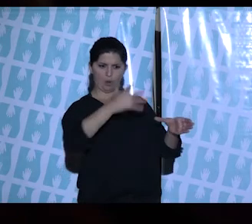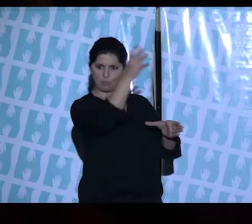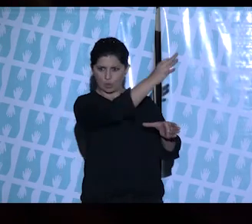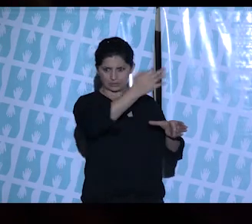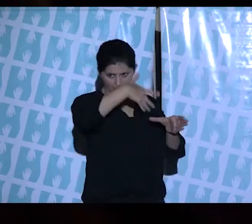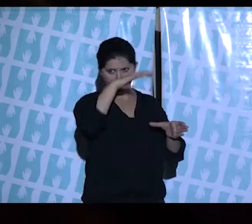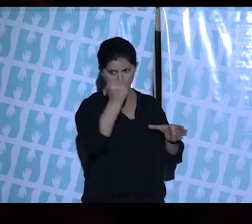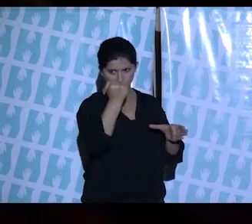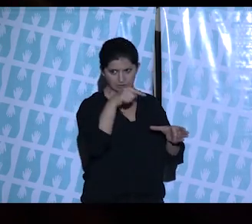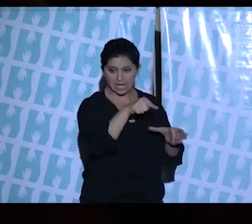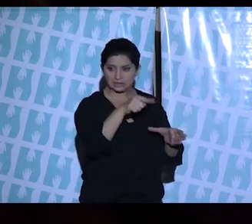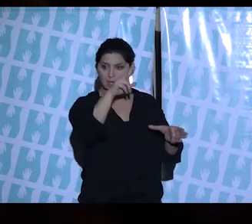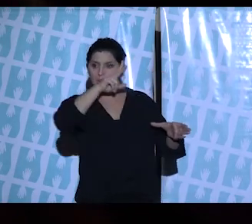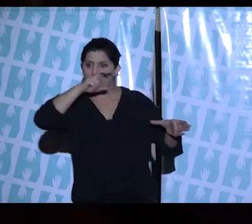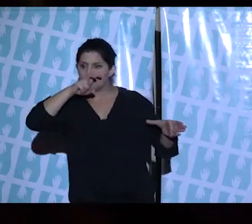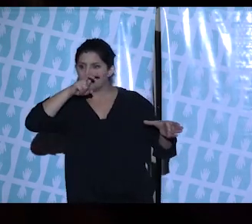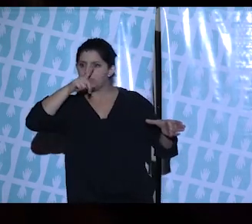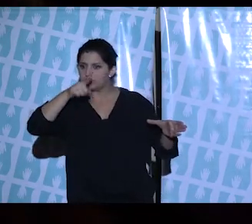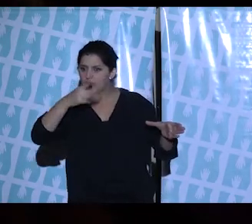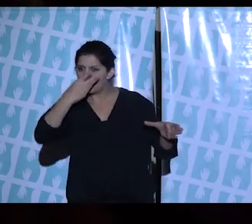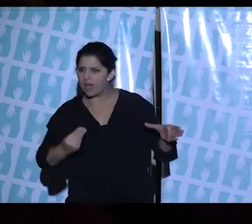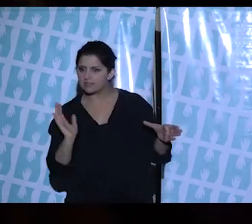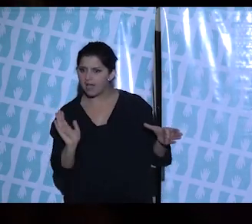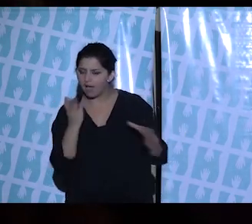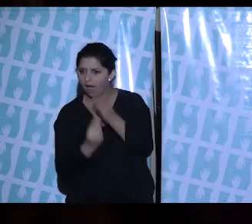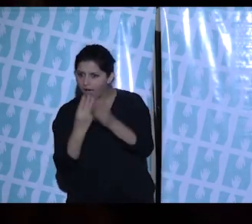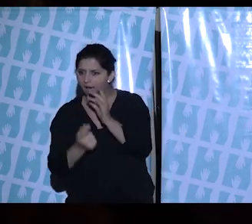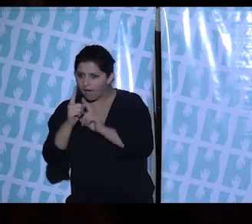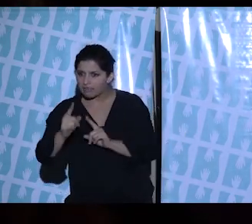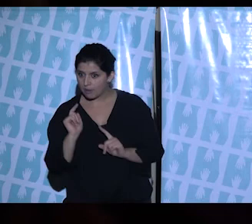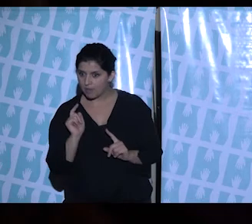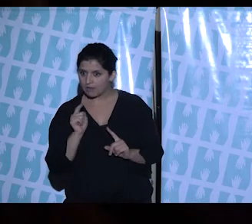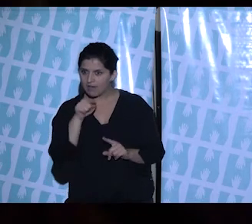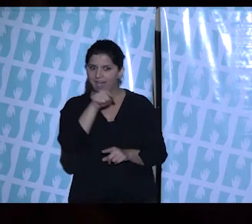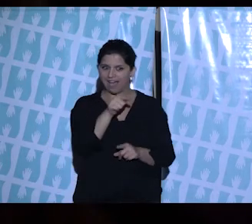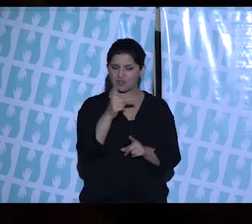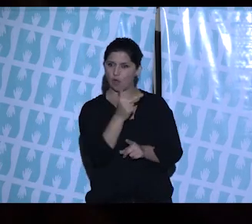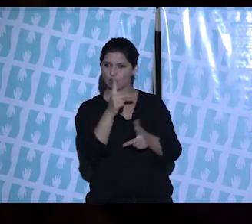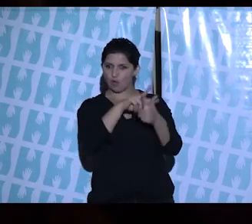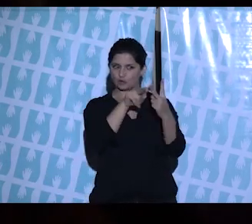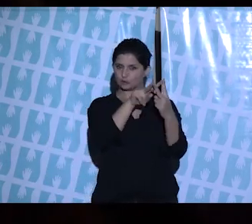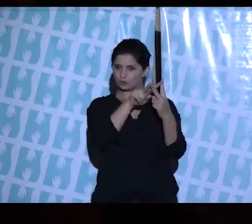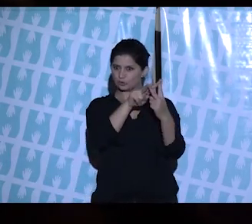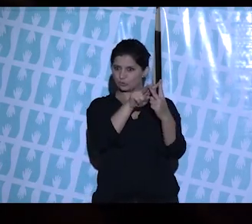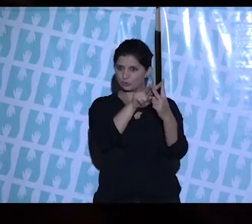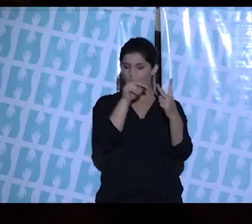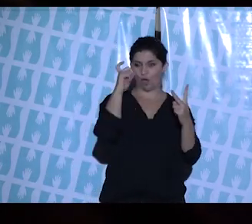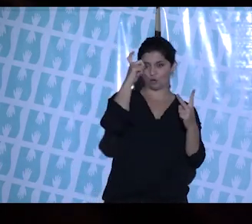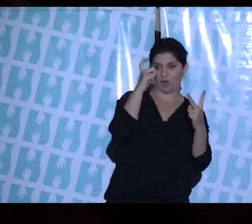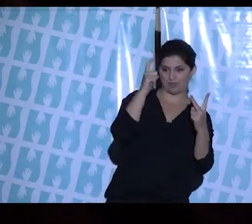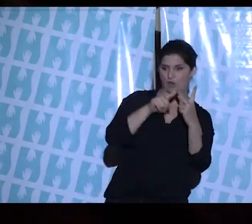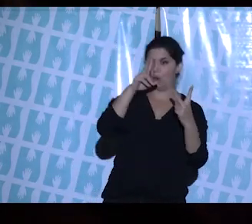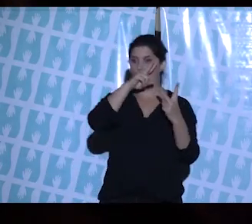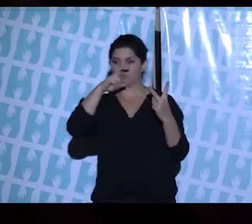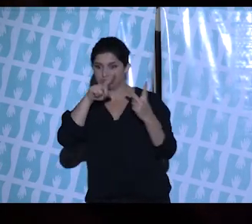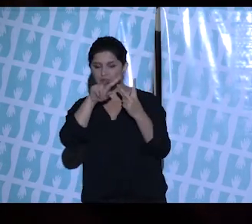individuos tenían una reducción de la capacidad olfatoria, y a esos le hacían un DaT-scan, no un fluorodopa PET, que es